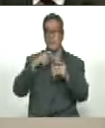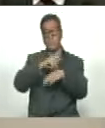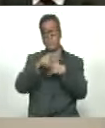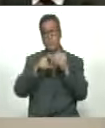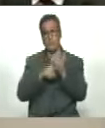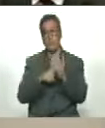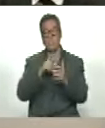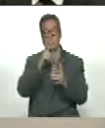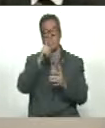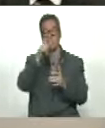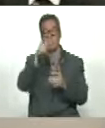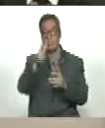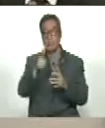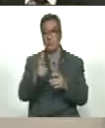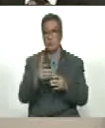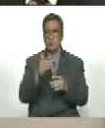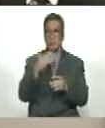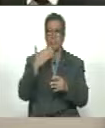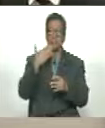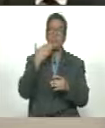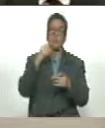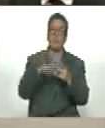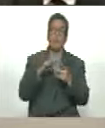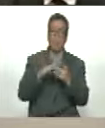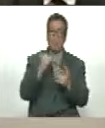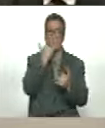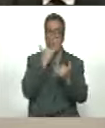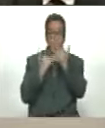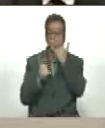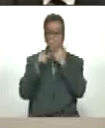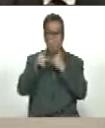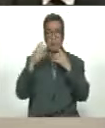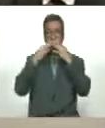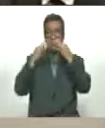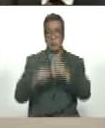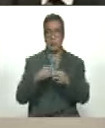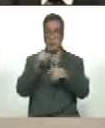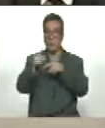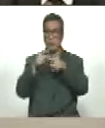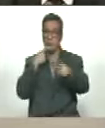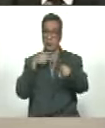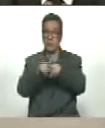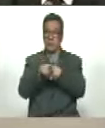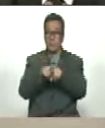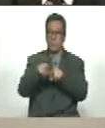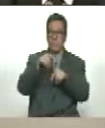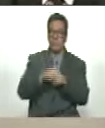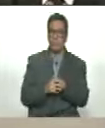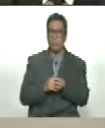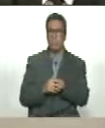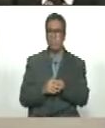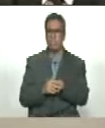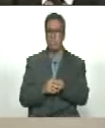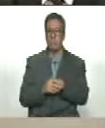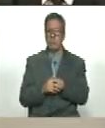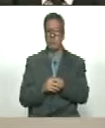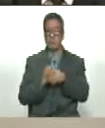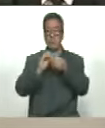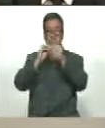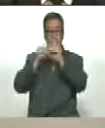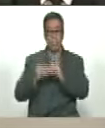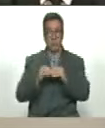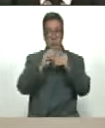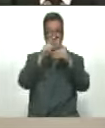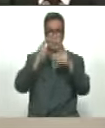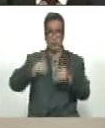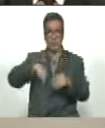absolutamente errada y fuera del contexto de la realidad, se hace una crítica a la confección, al